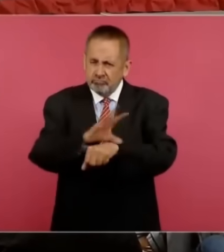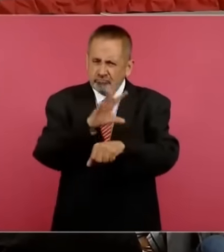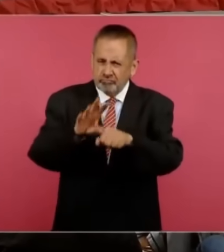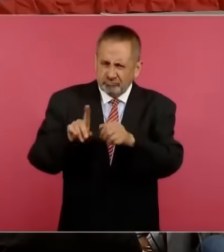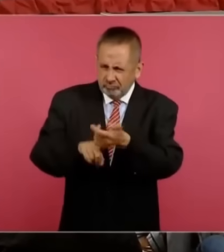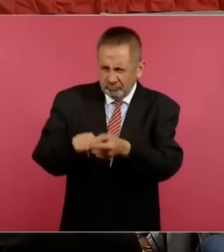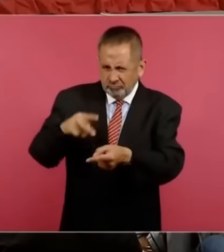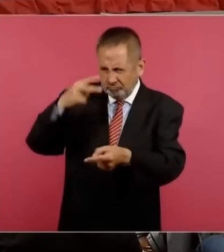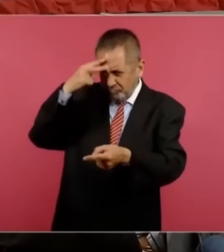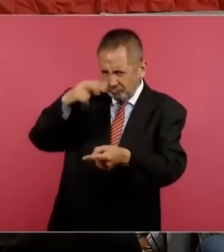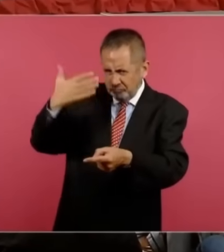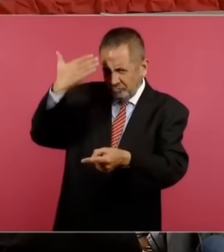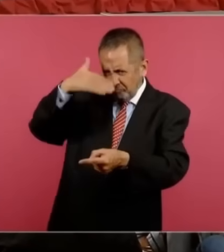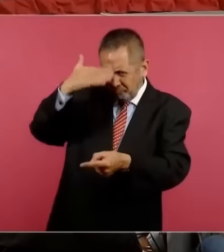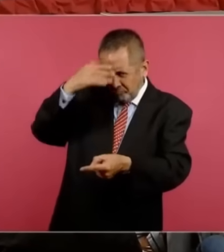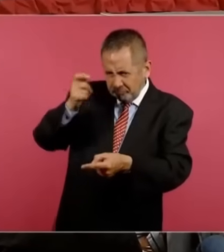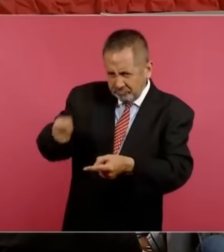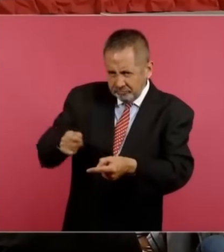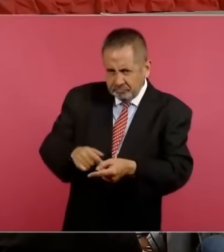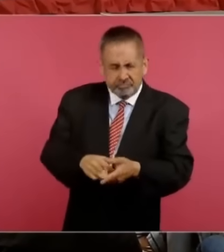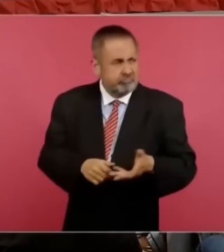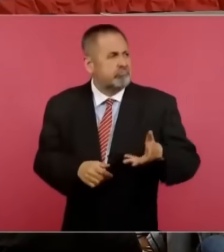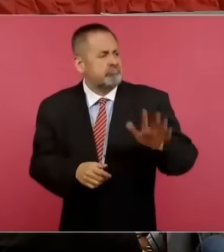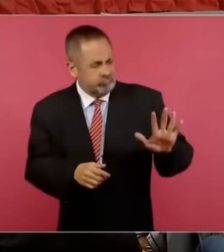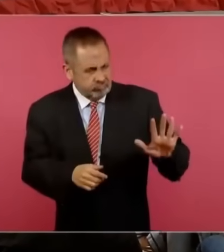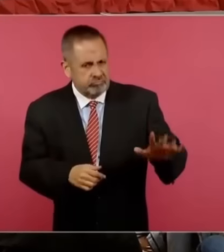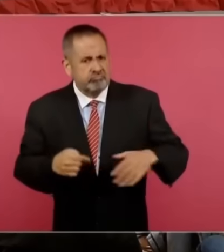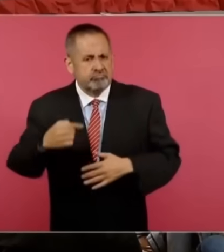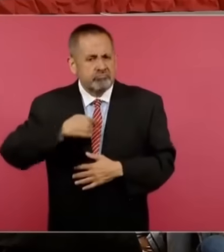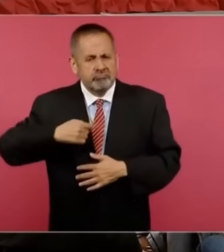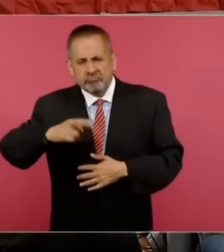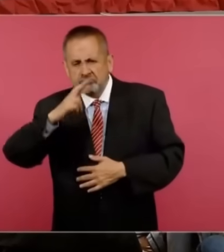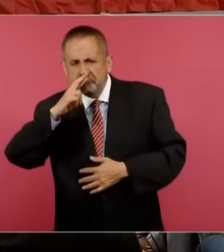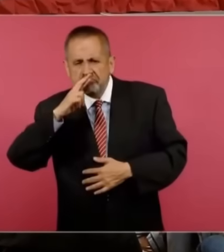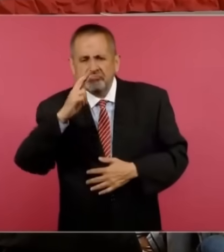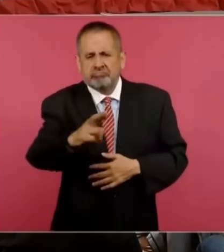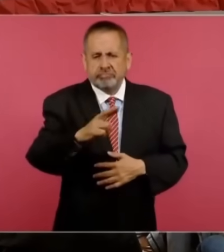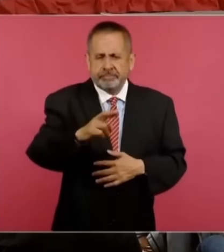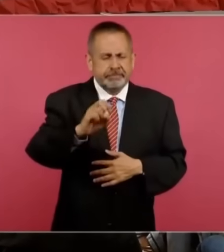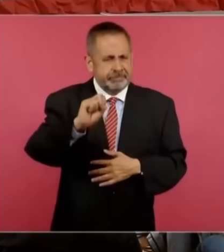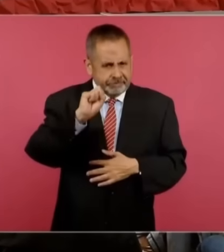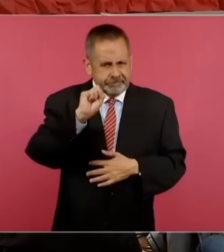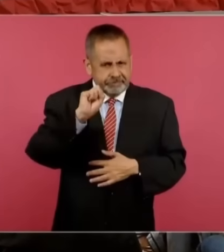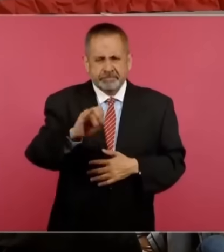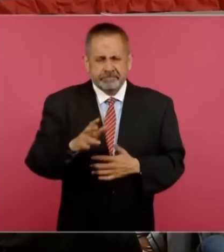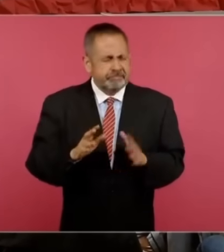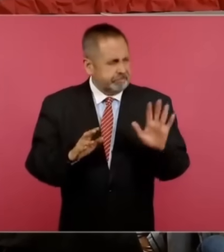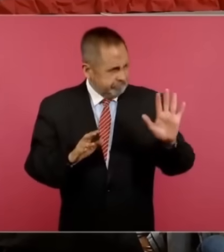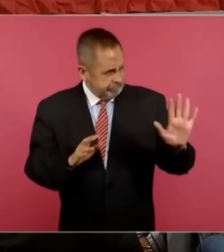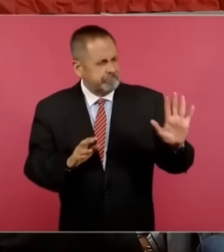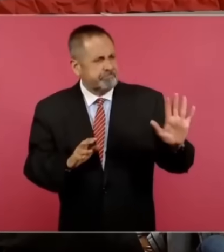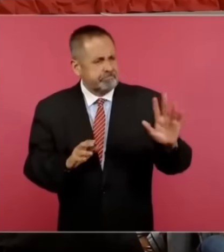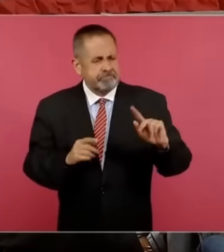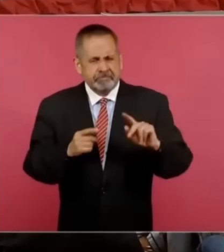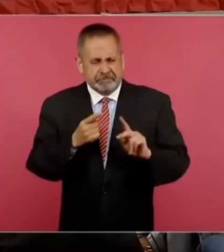energéticos o a la electricidad, le respondo que apenas estamos